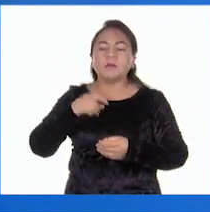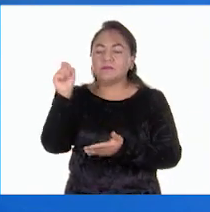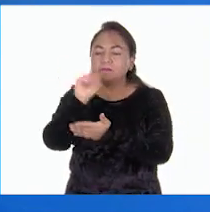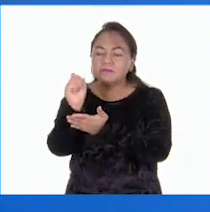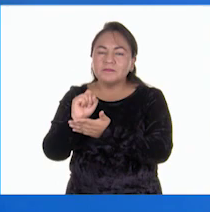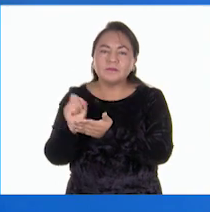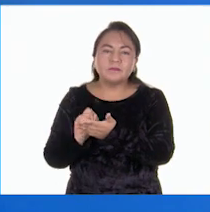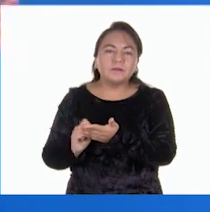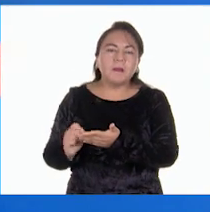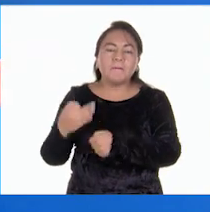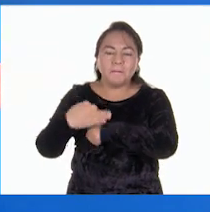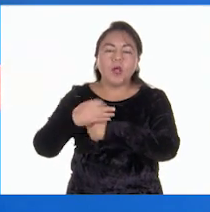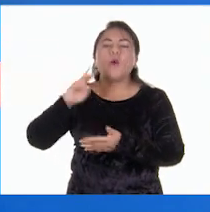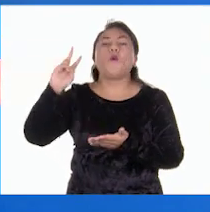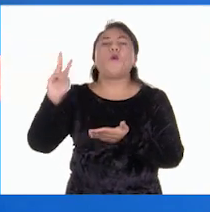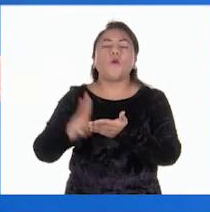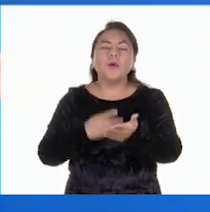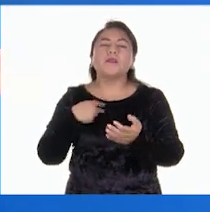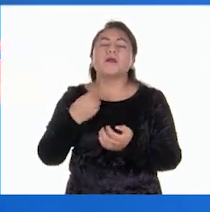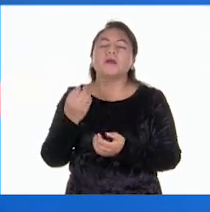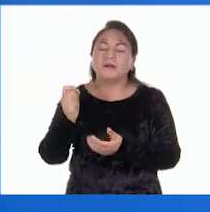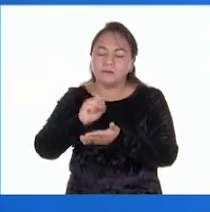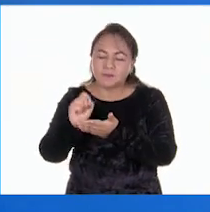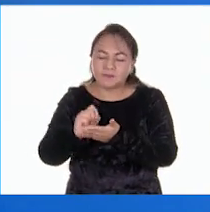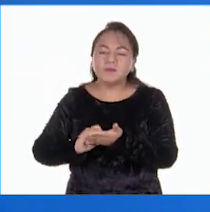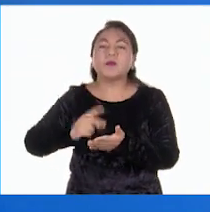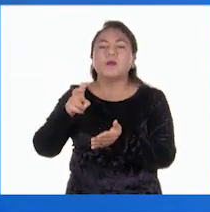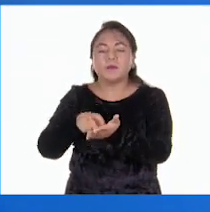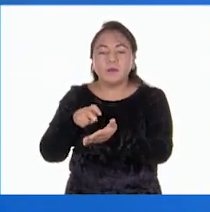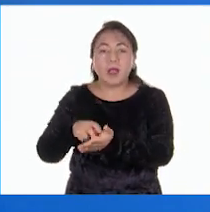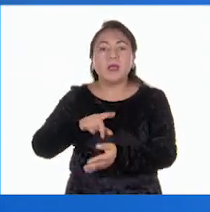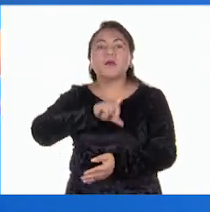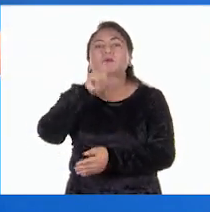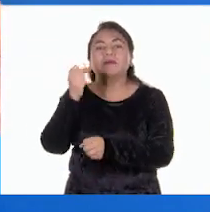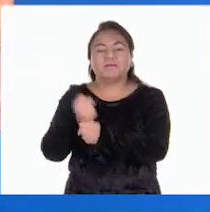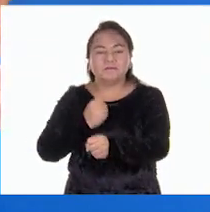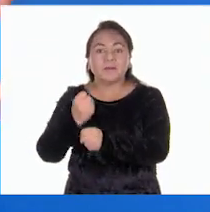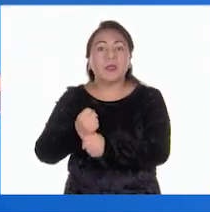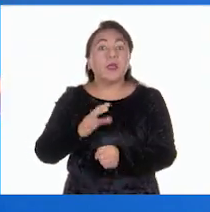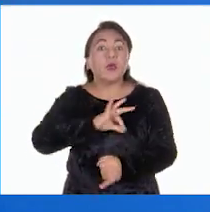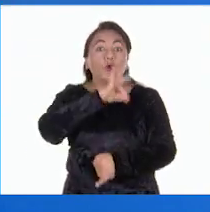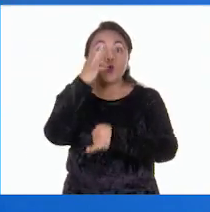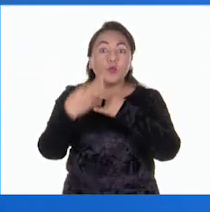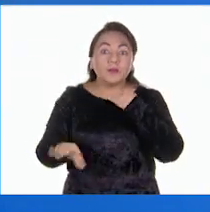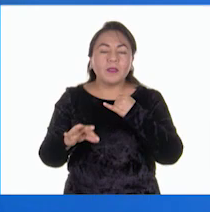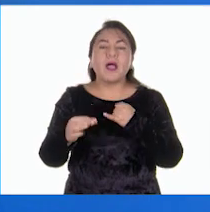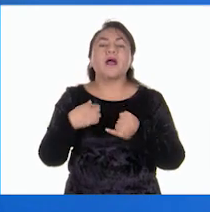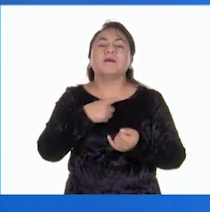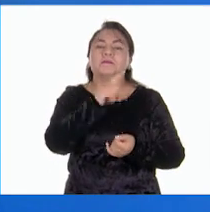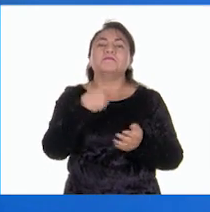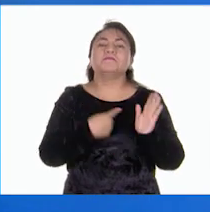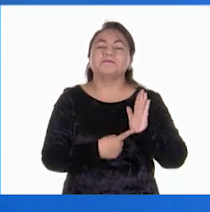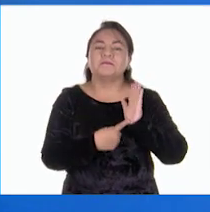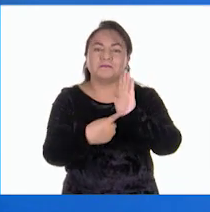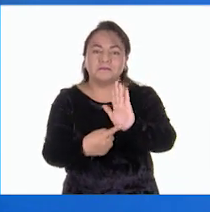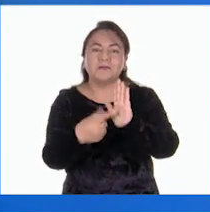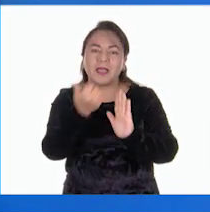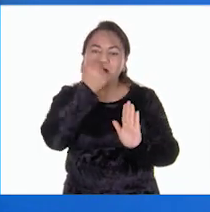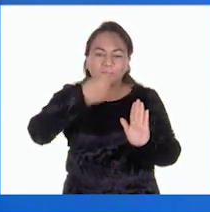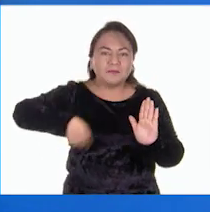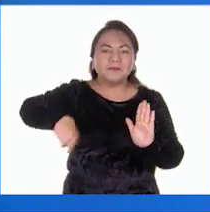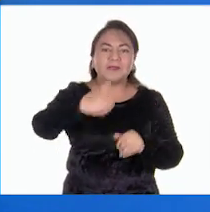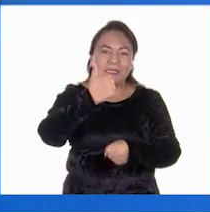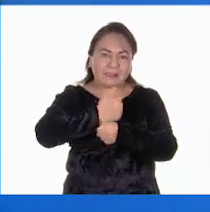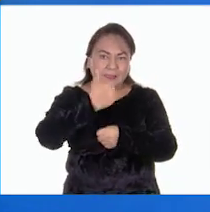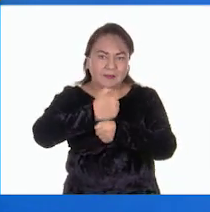lo revisamos, ensayamos la lectura dramatizada y por último la compartimos con las y los alumnos de sexto grado con